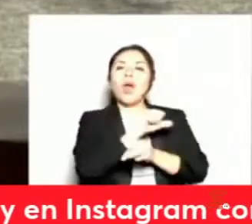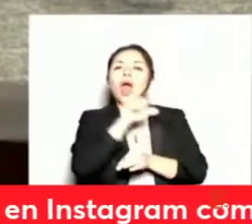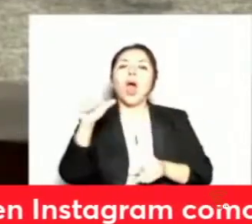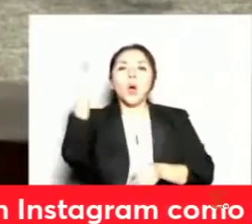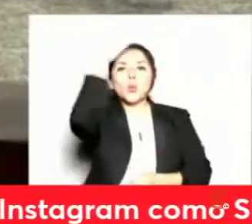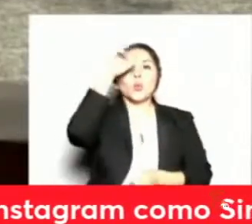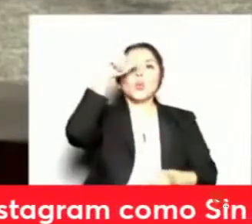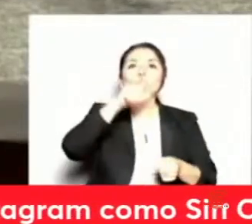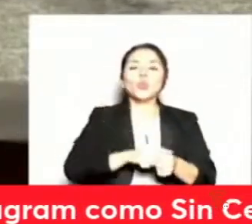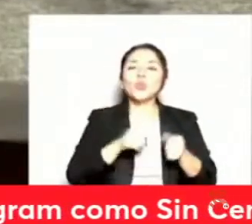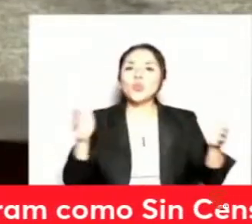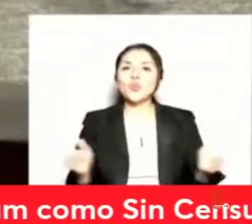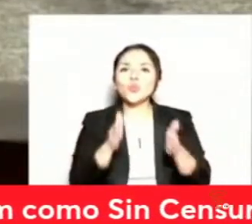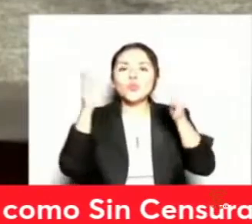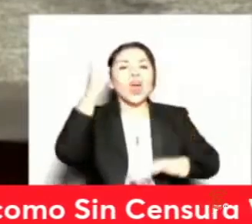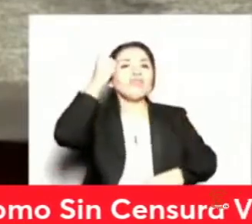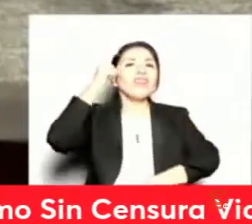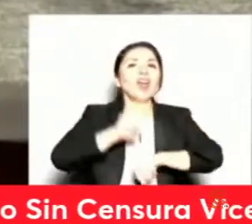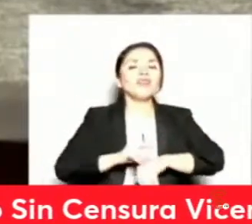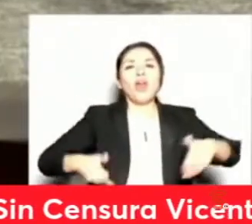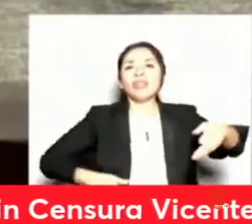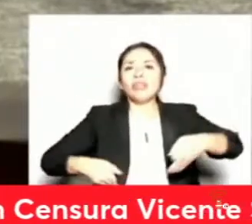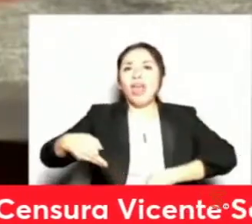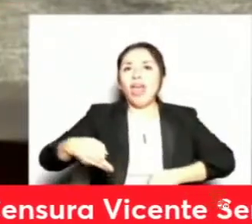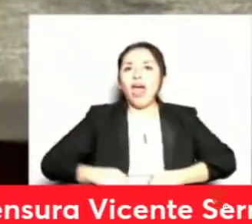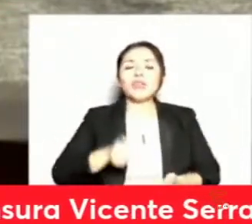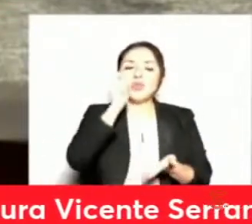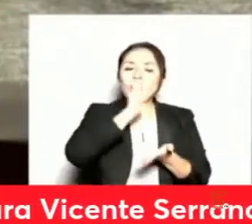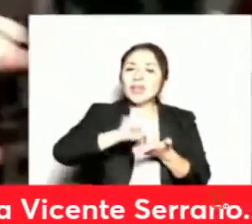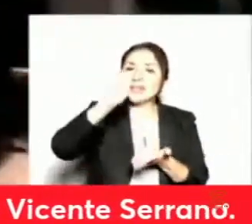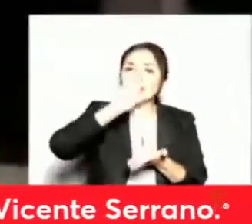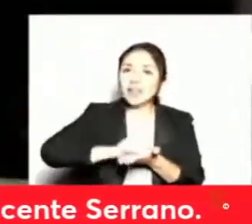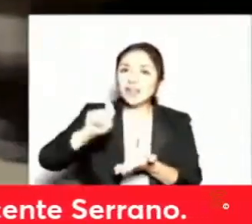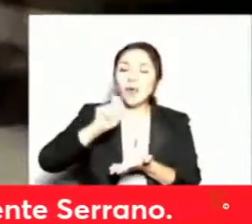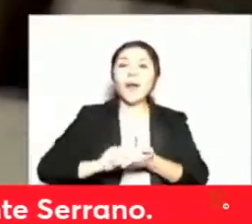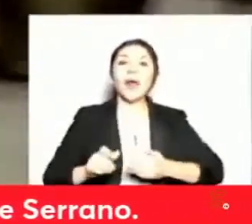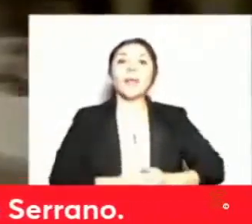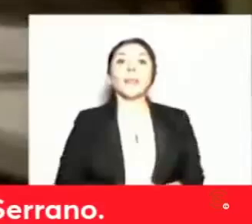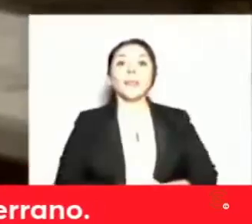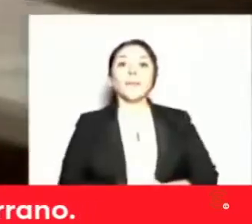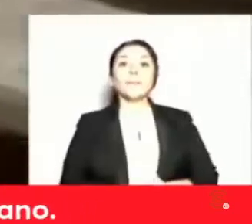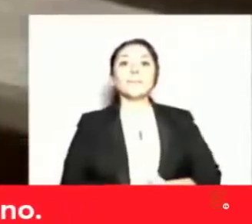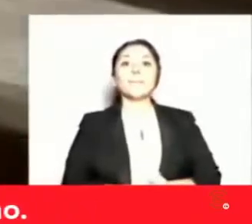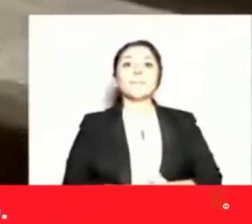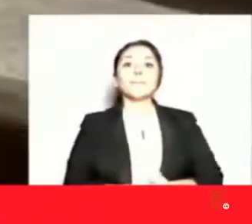cultural, directora de teatro y escritora.